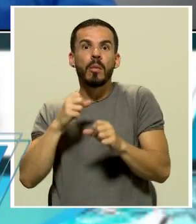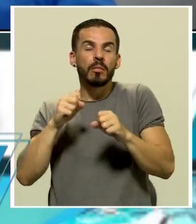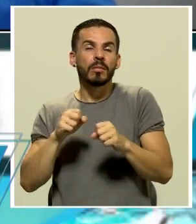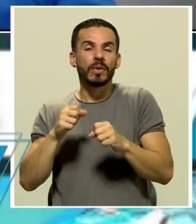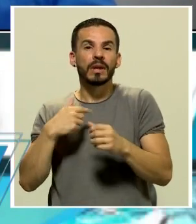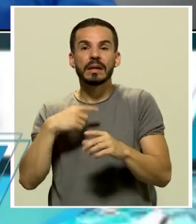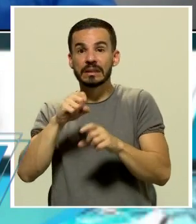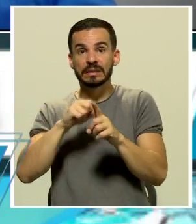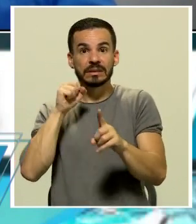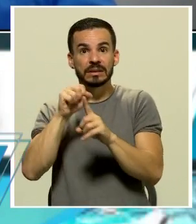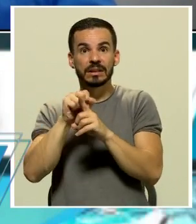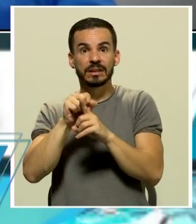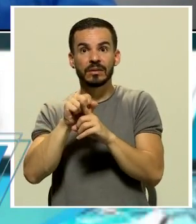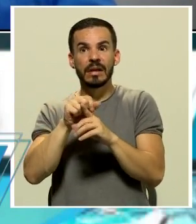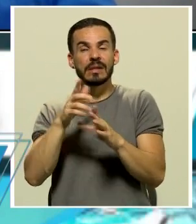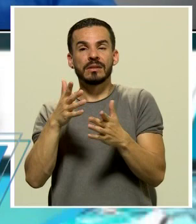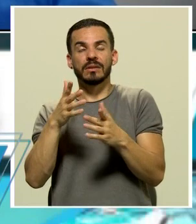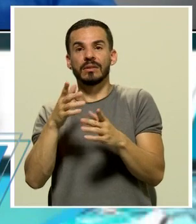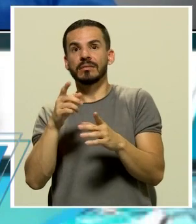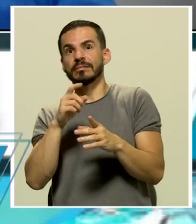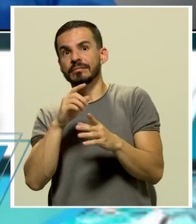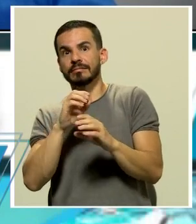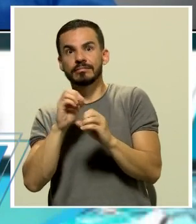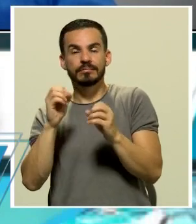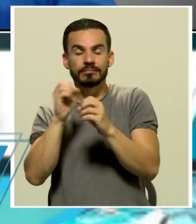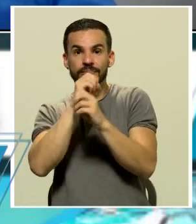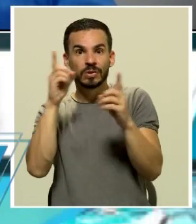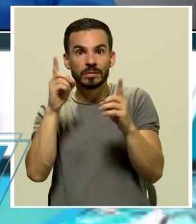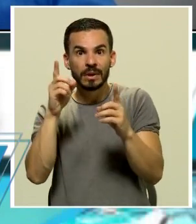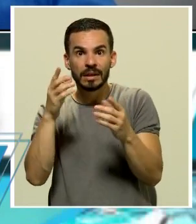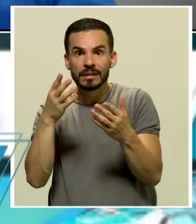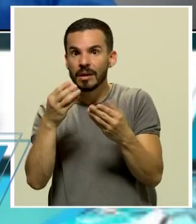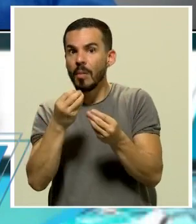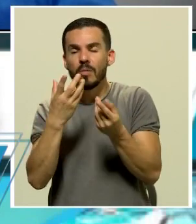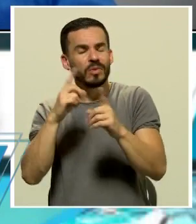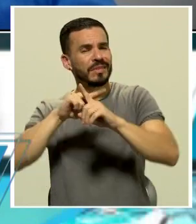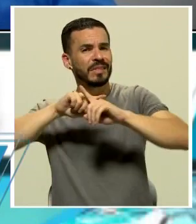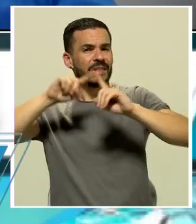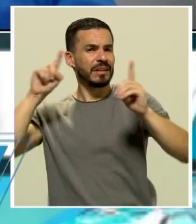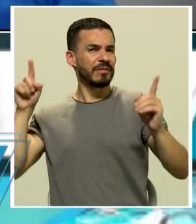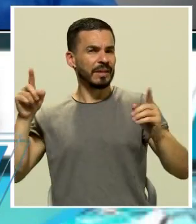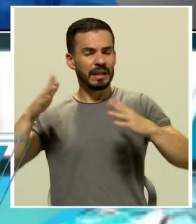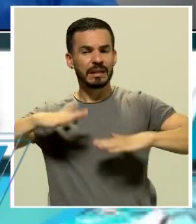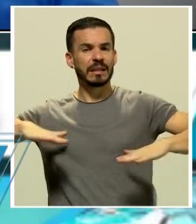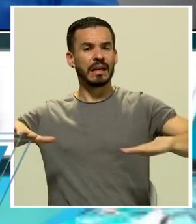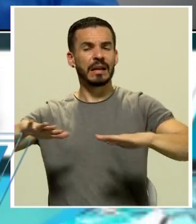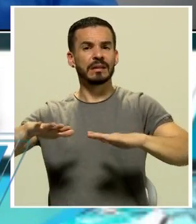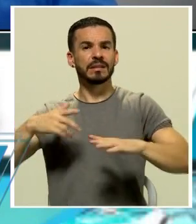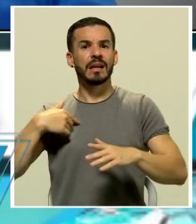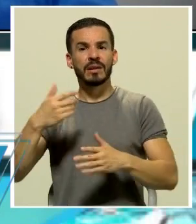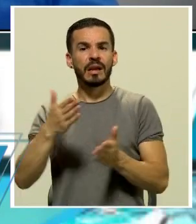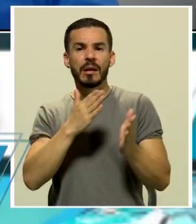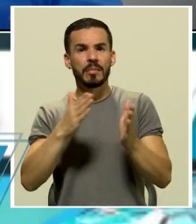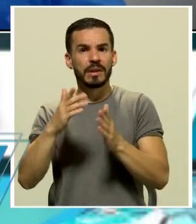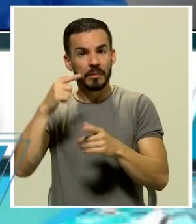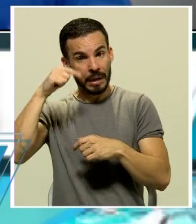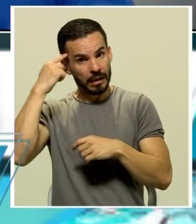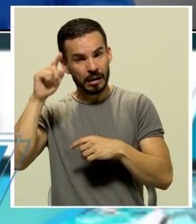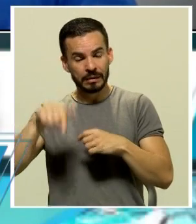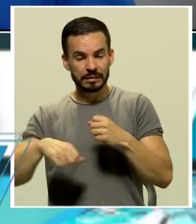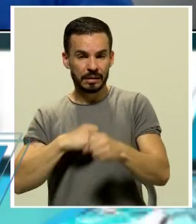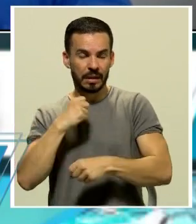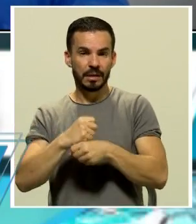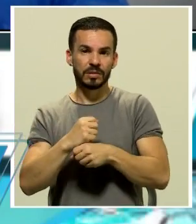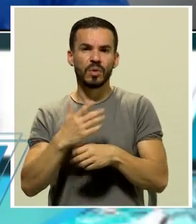situación completamente inesperada, demencialmente diferente al escenario que habían planificado para este año?